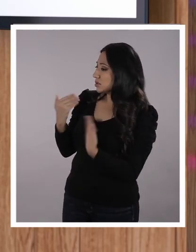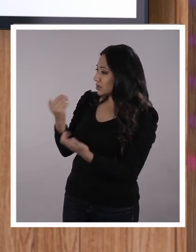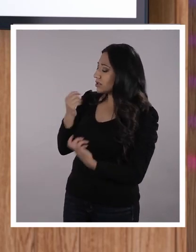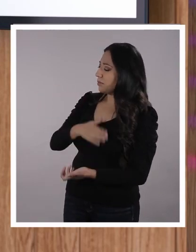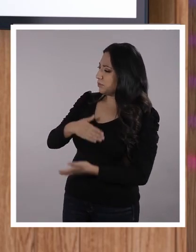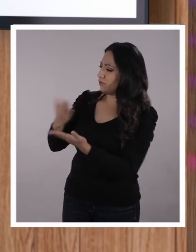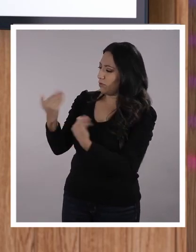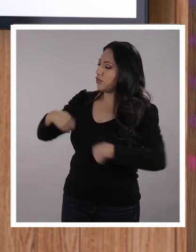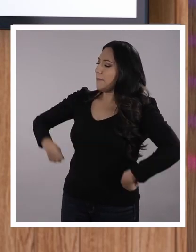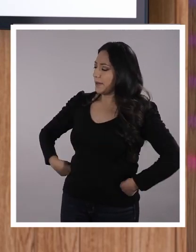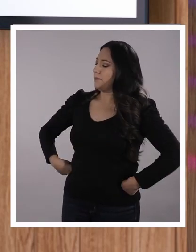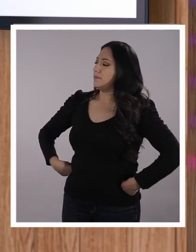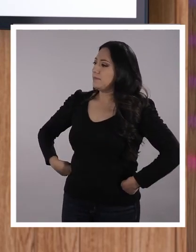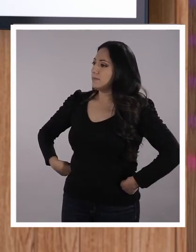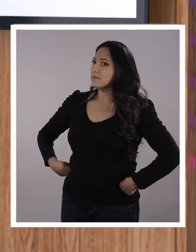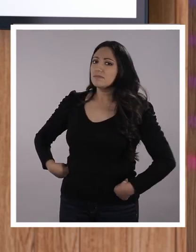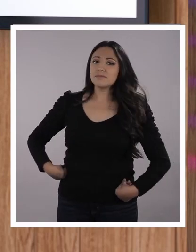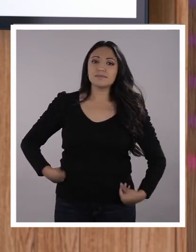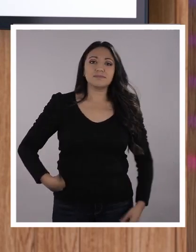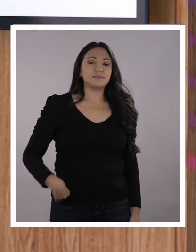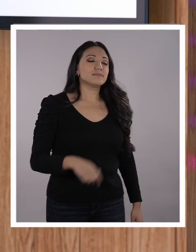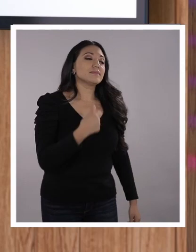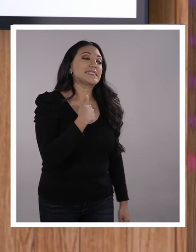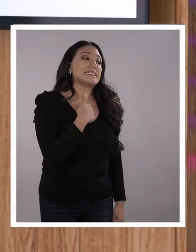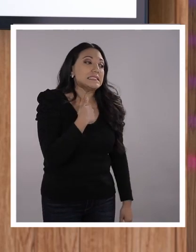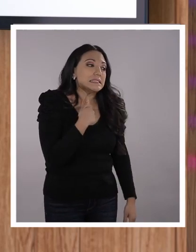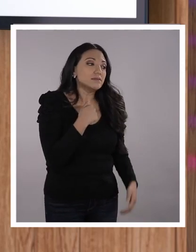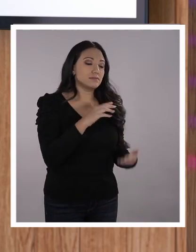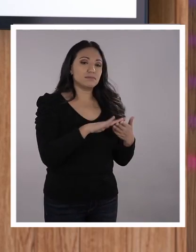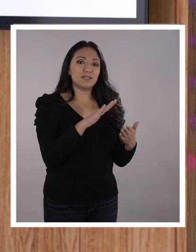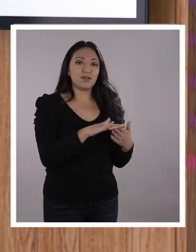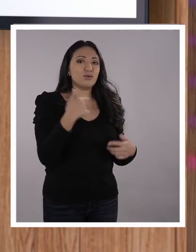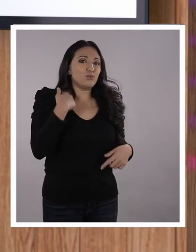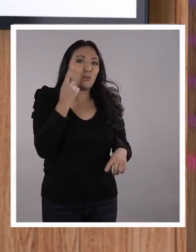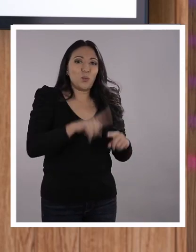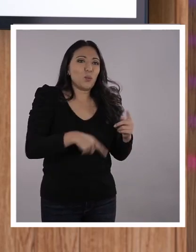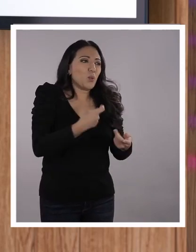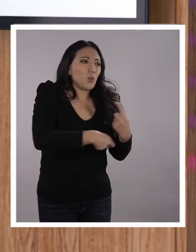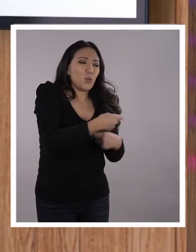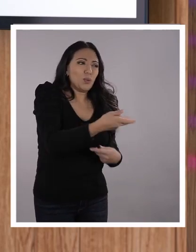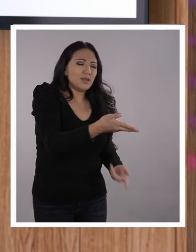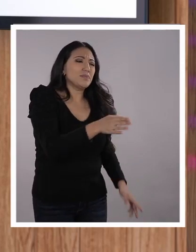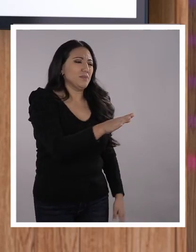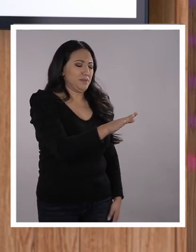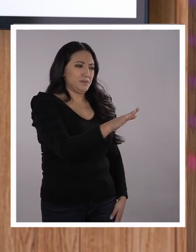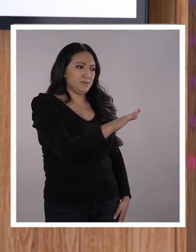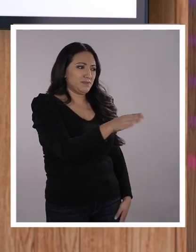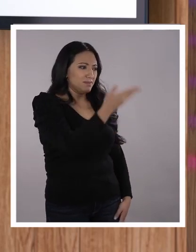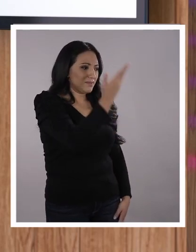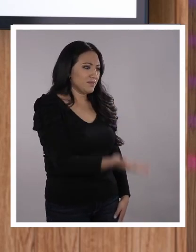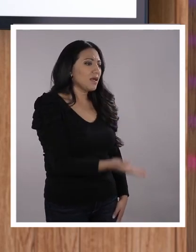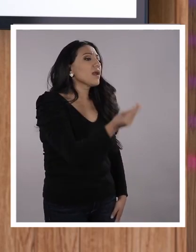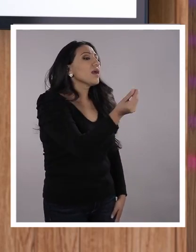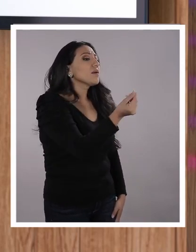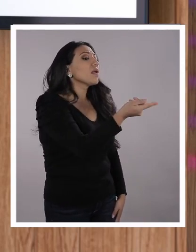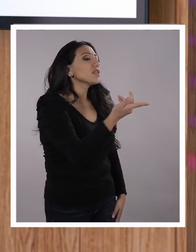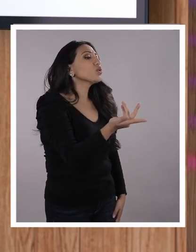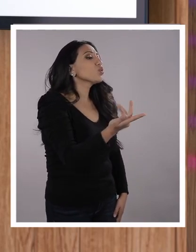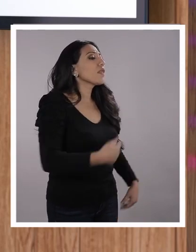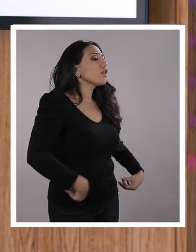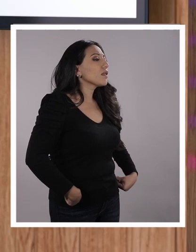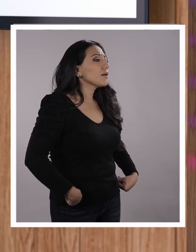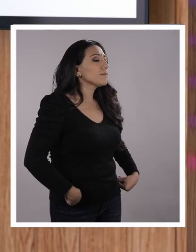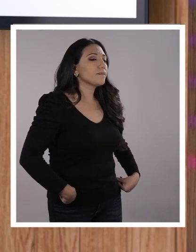que me entregues, por favor, tus habilidades musicales. Me voy a mantener, hay cosas que el dinero no puede comprar. Oiga, y profe, ¿de dónde sacó esta